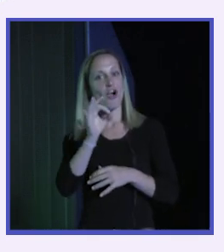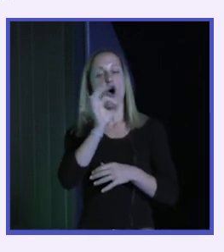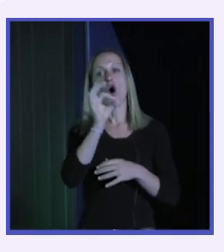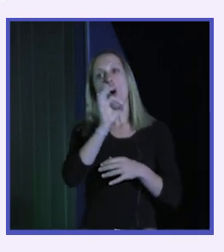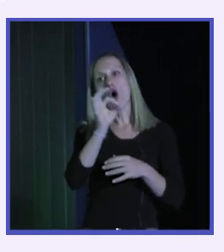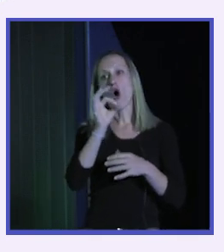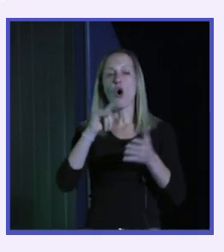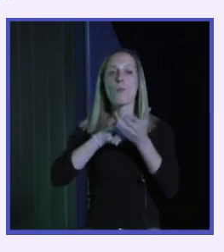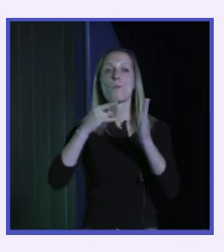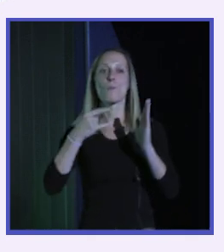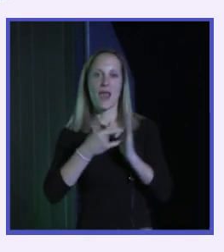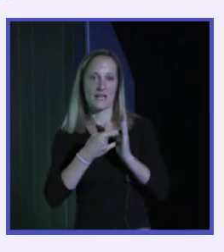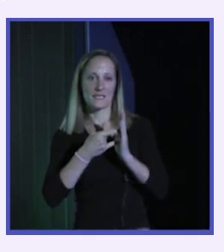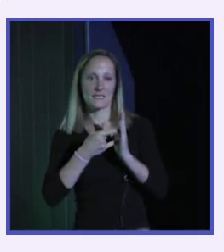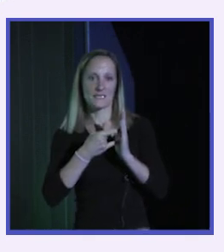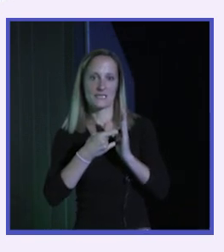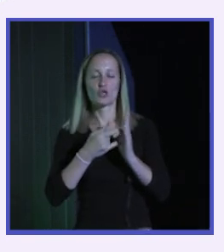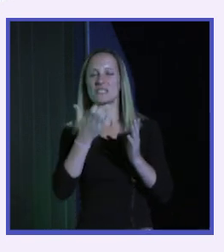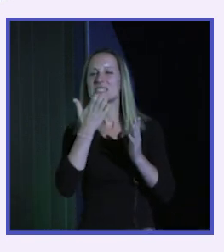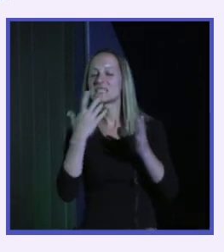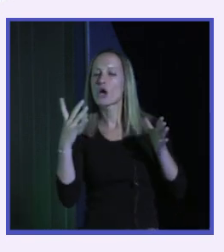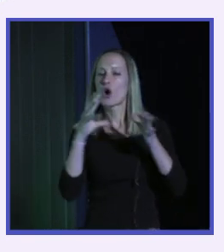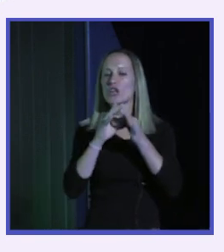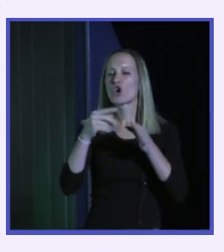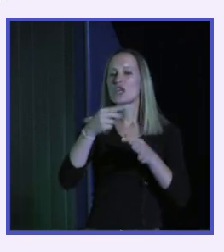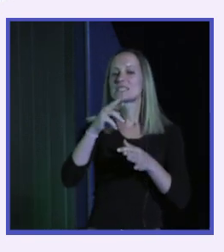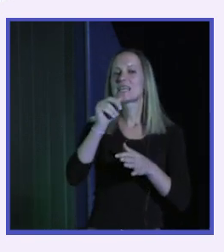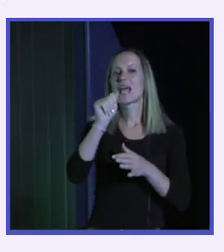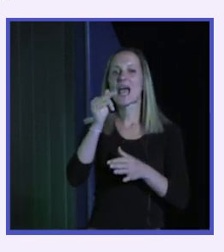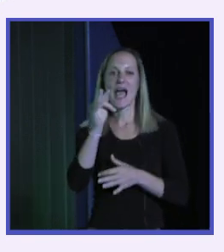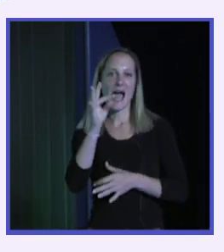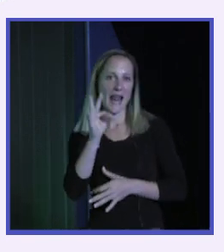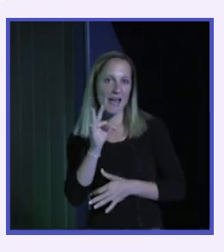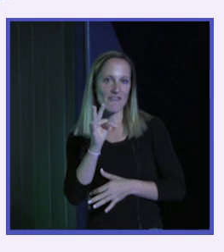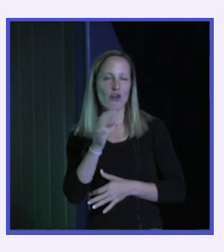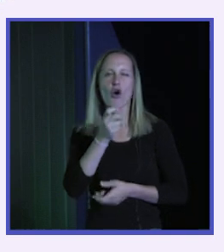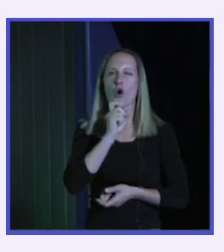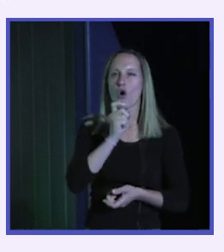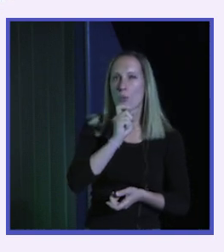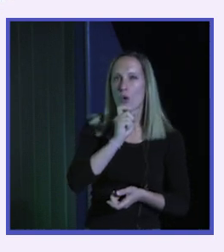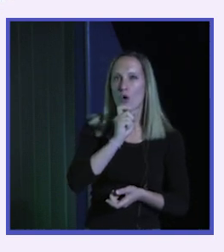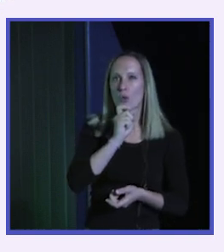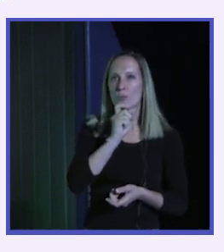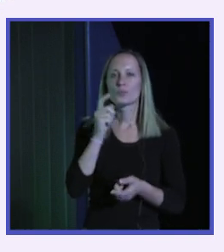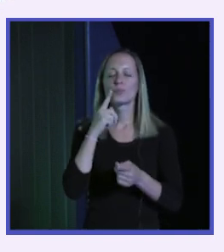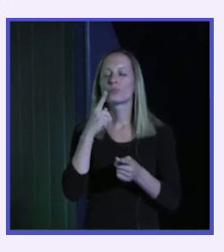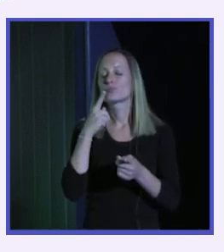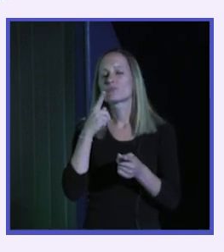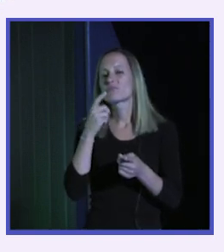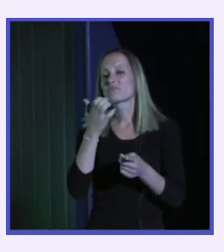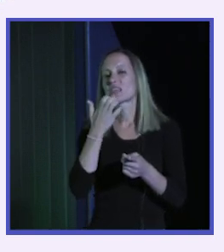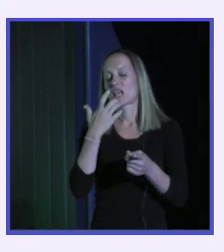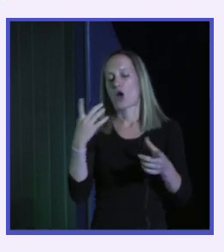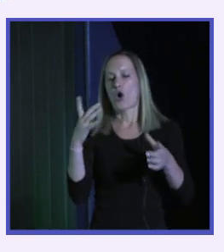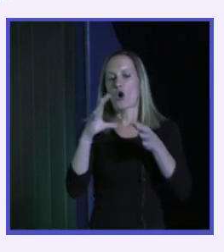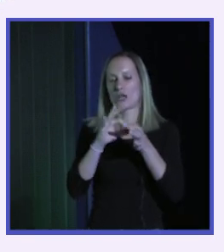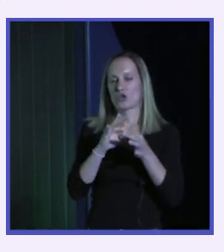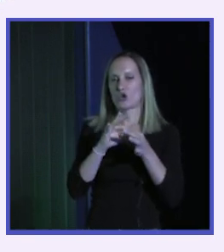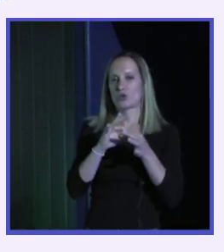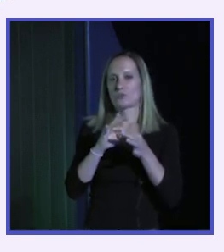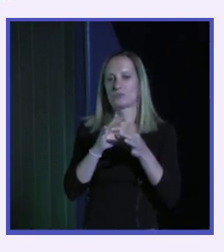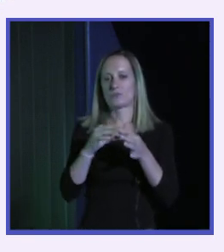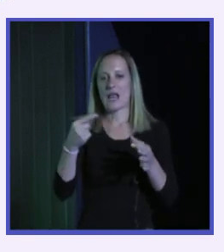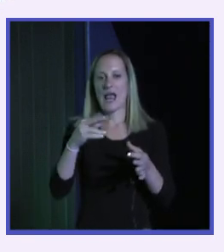plugins, ¿vale? ¿Cómo sería con conectores Graph? Aquí lo que consiste es, a través de un conector de Graph, que existen